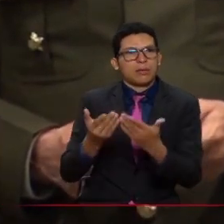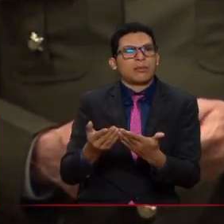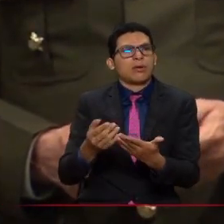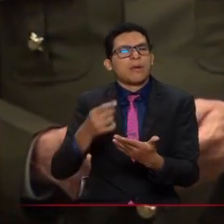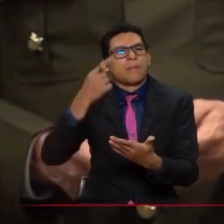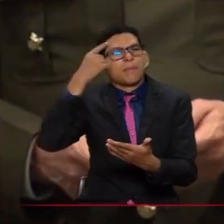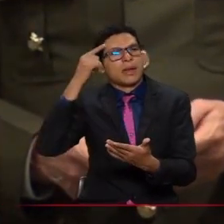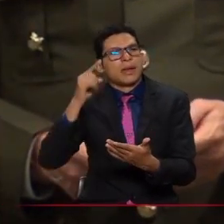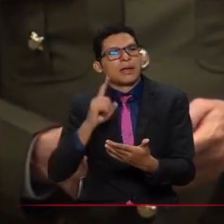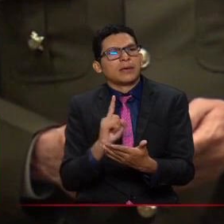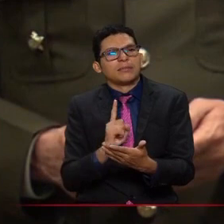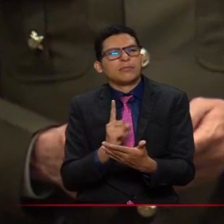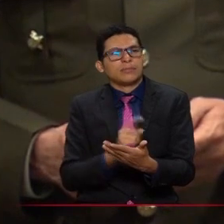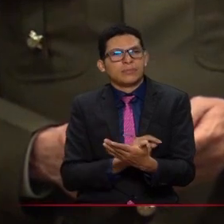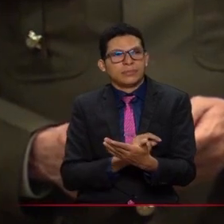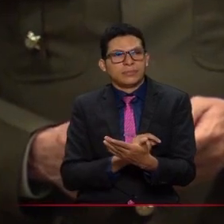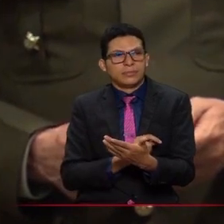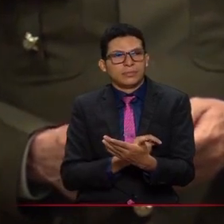para